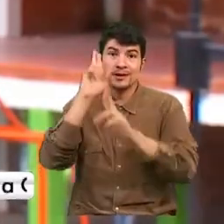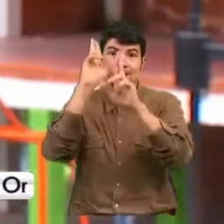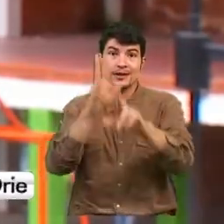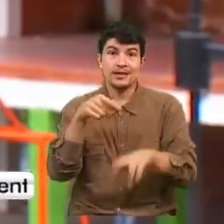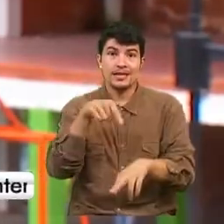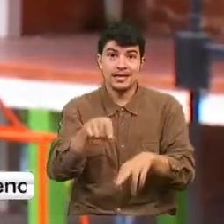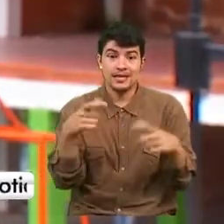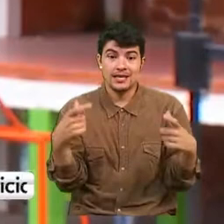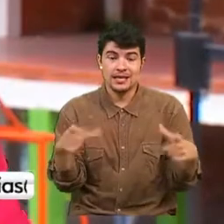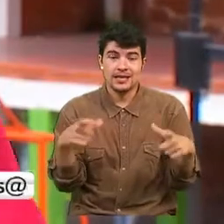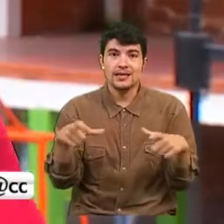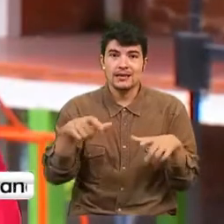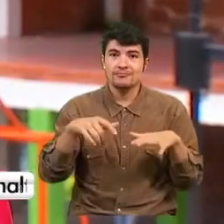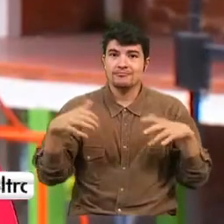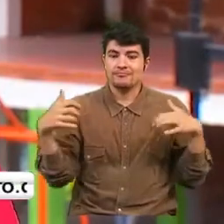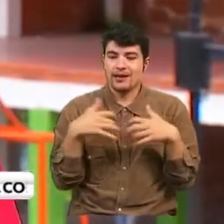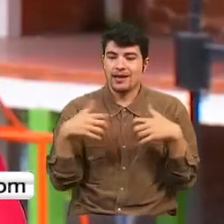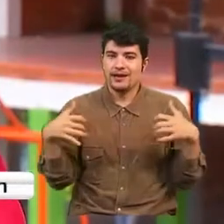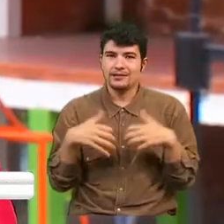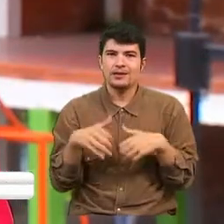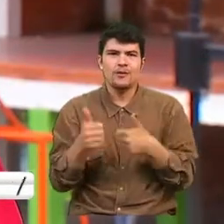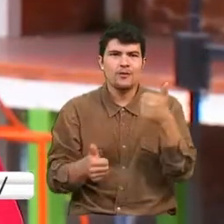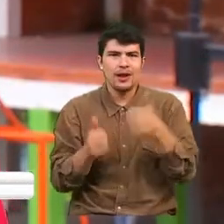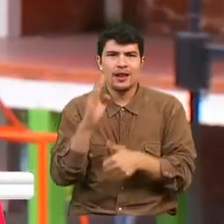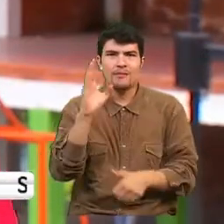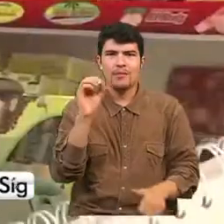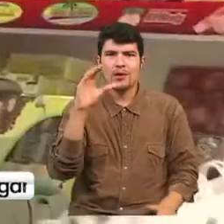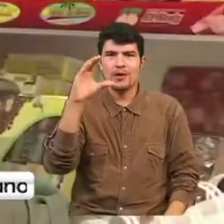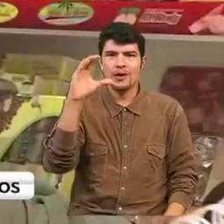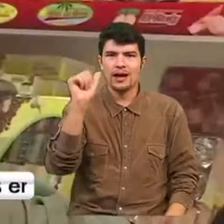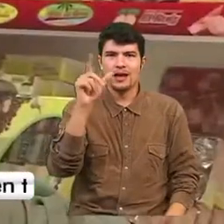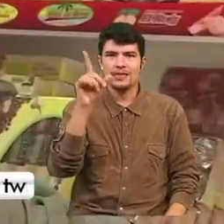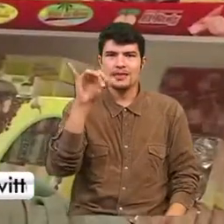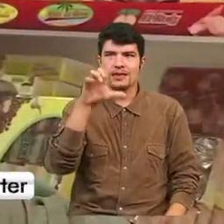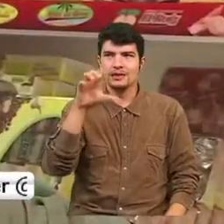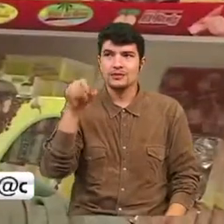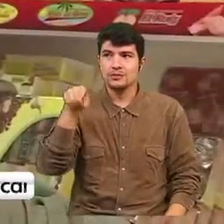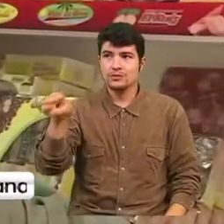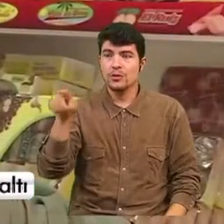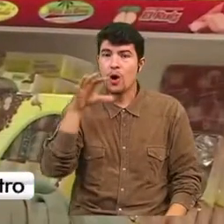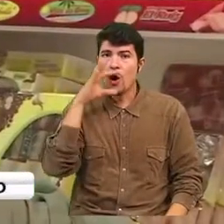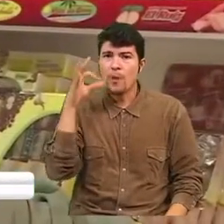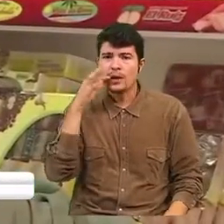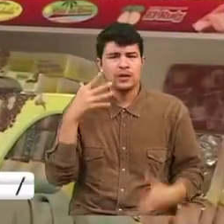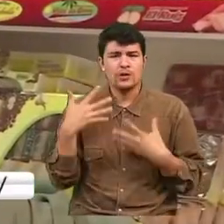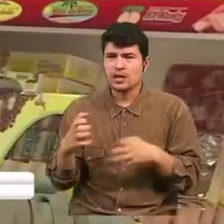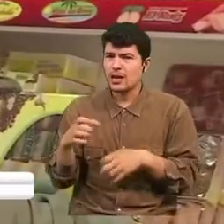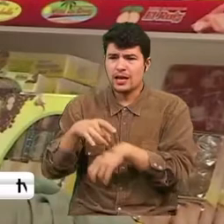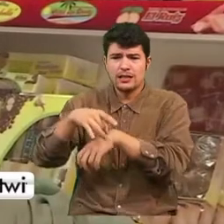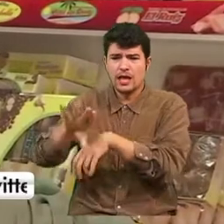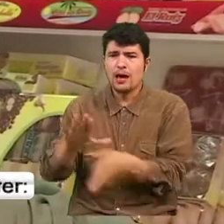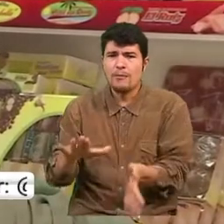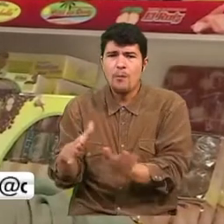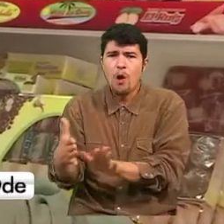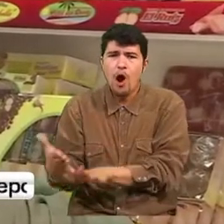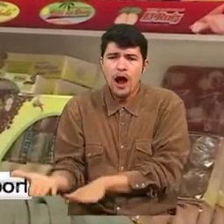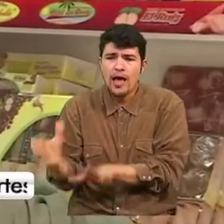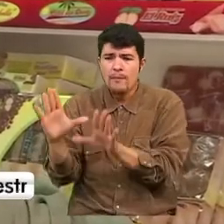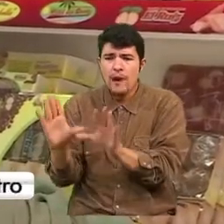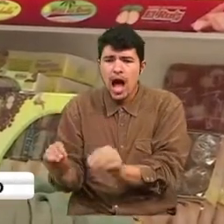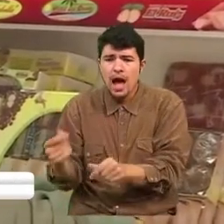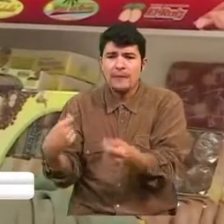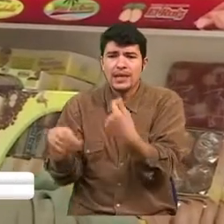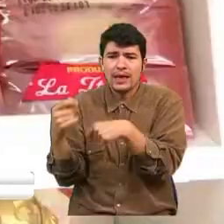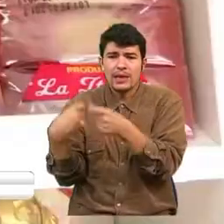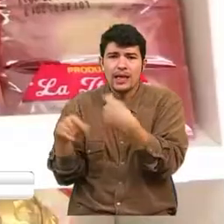representativos de la provincia de Vélez, el bocadillo. Rigoberto se niega a dejar morir una de las más dulces tradiciones